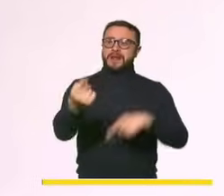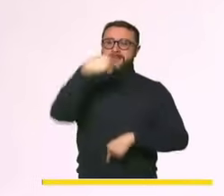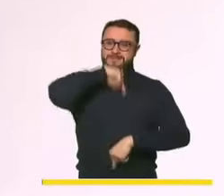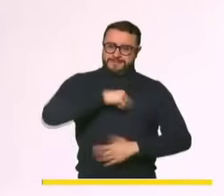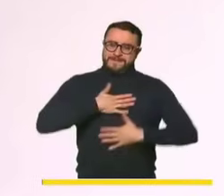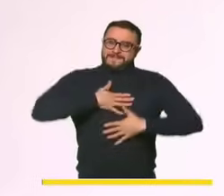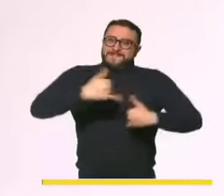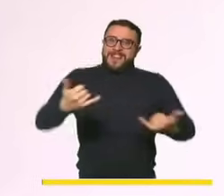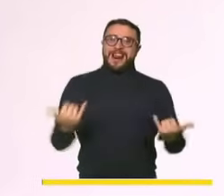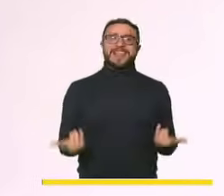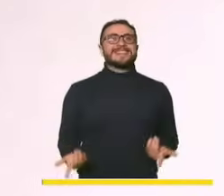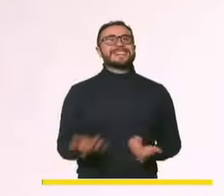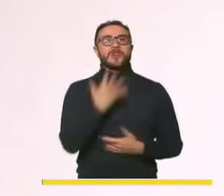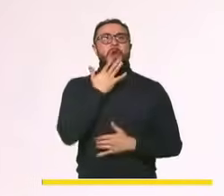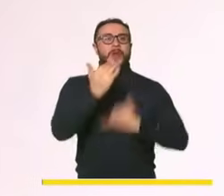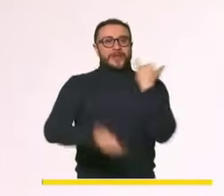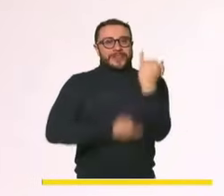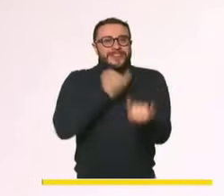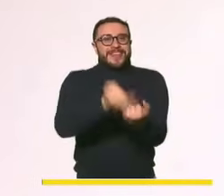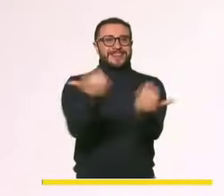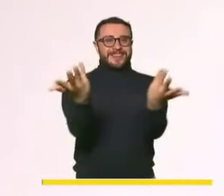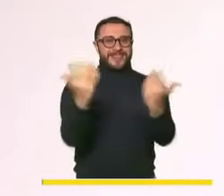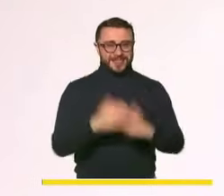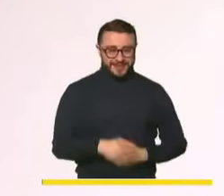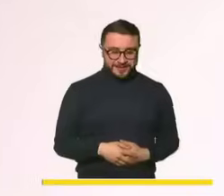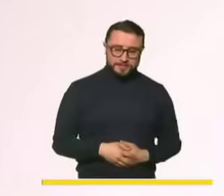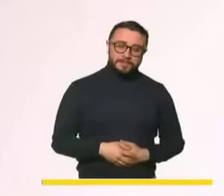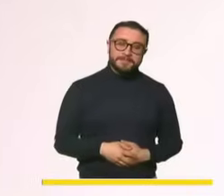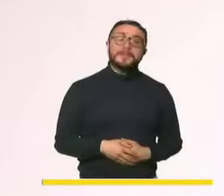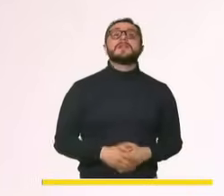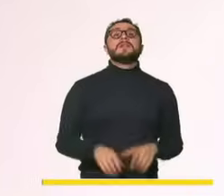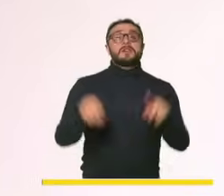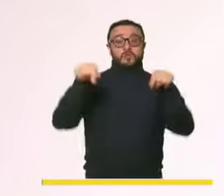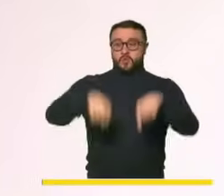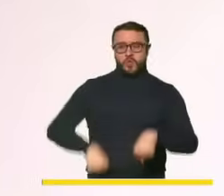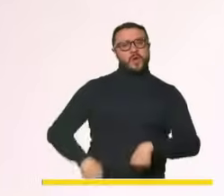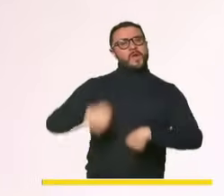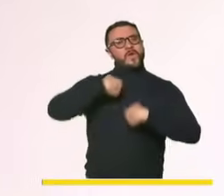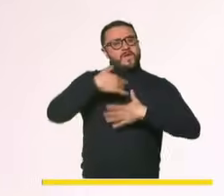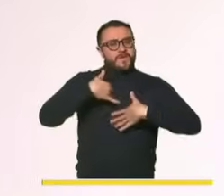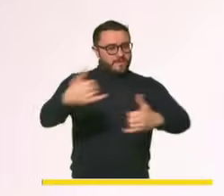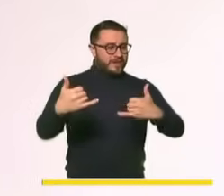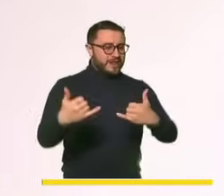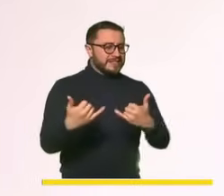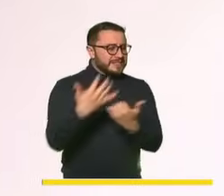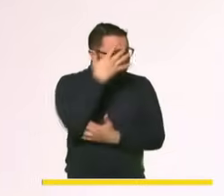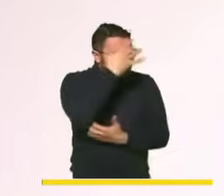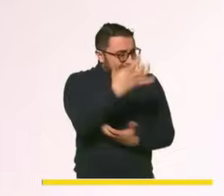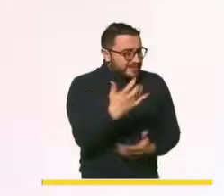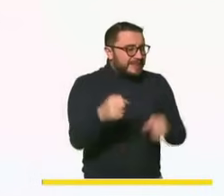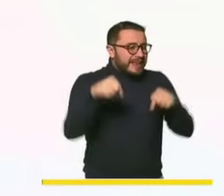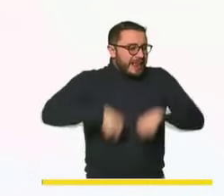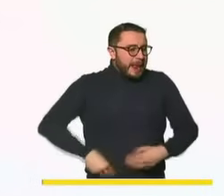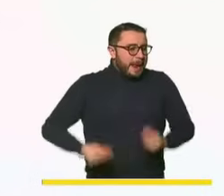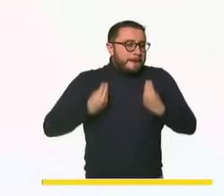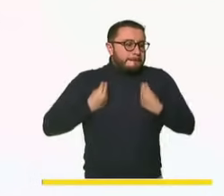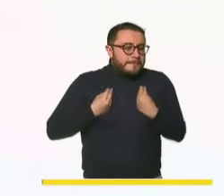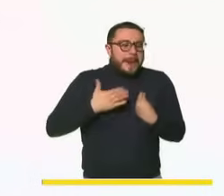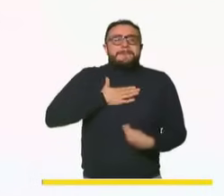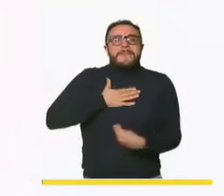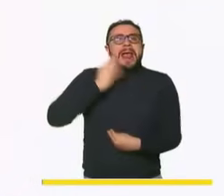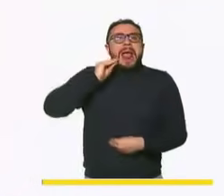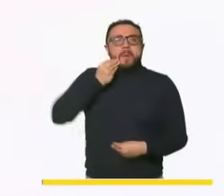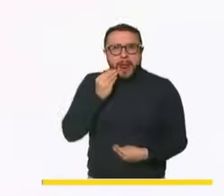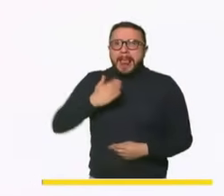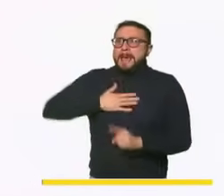mi color de identidad. Aquí soy feliz porque aquí vivía mi abuela, mi